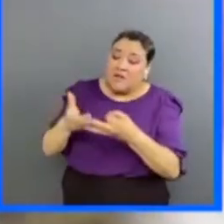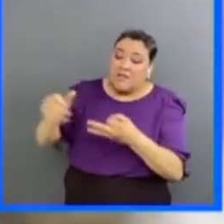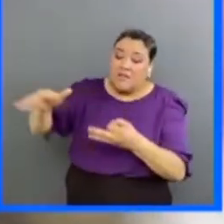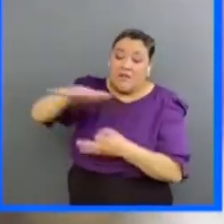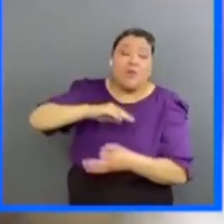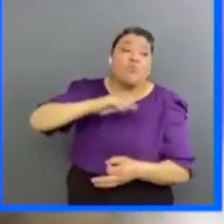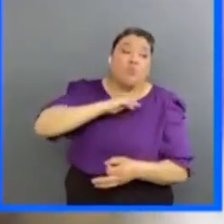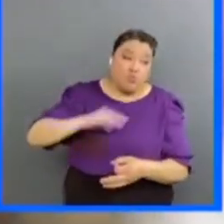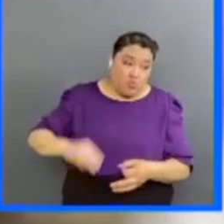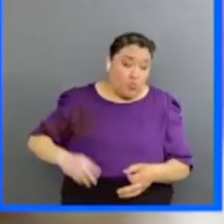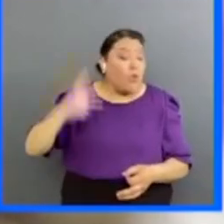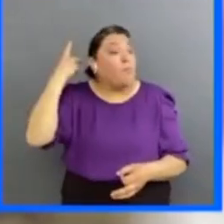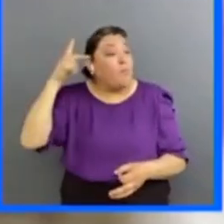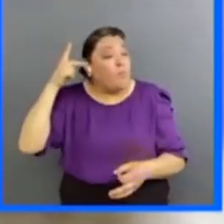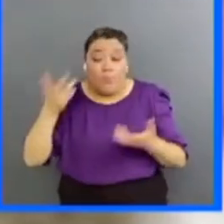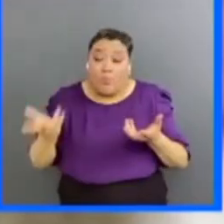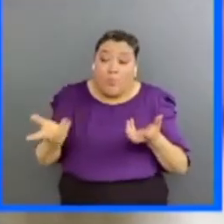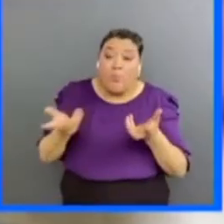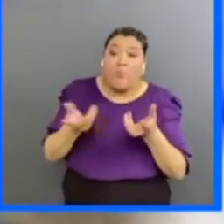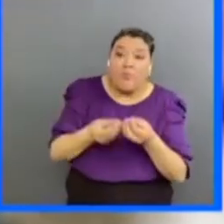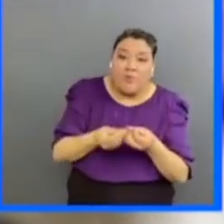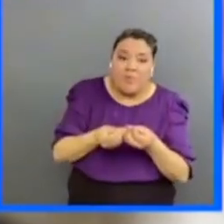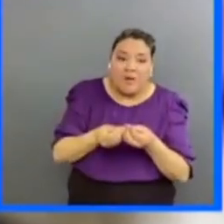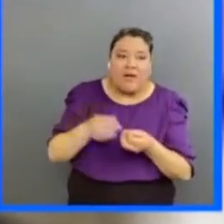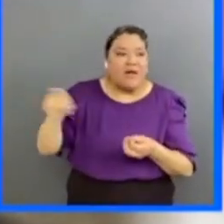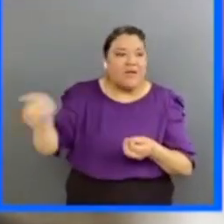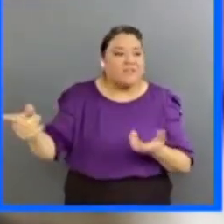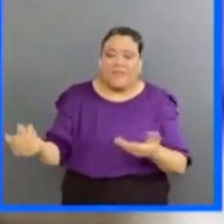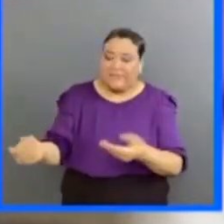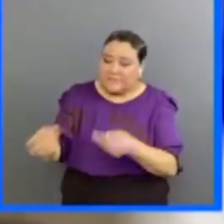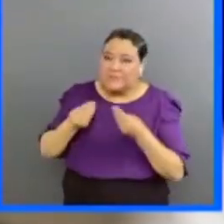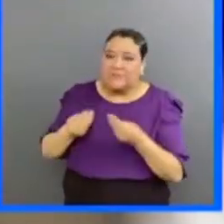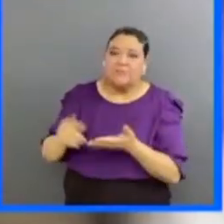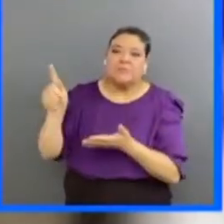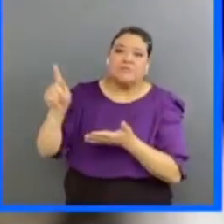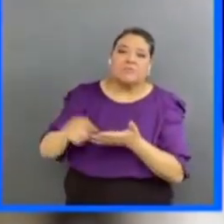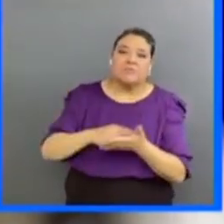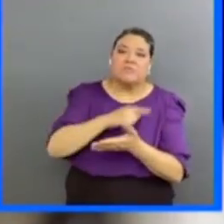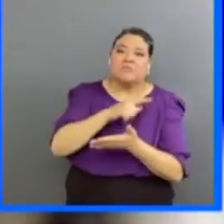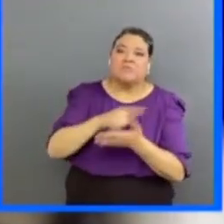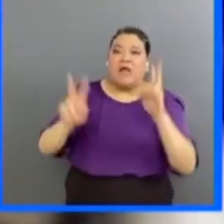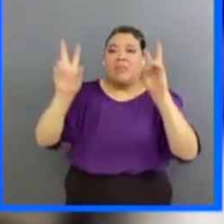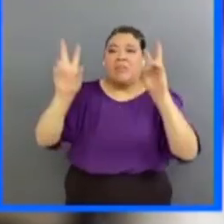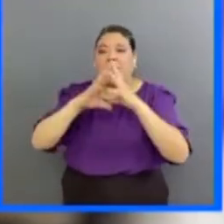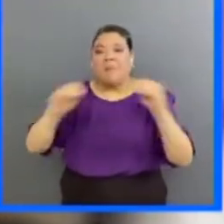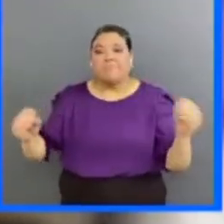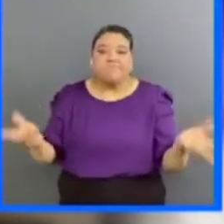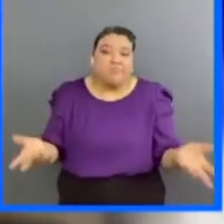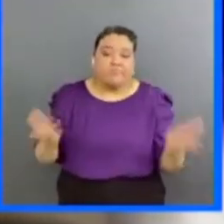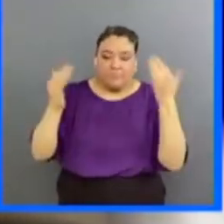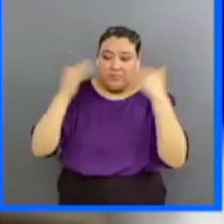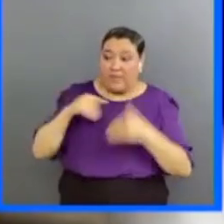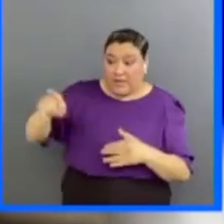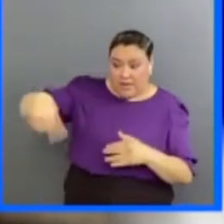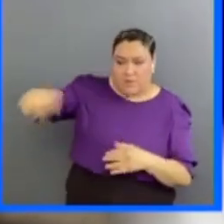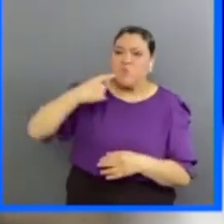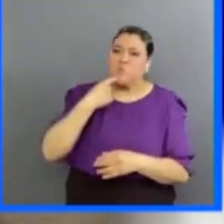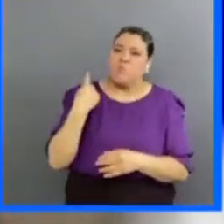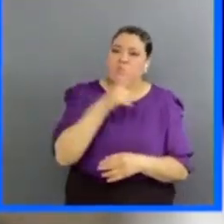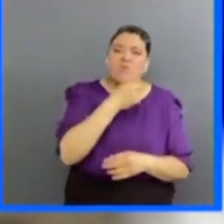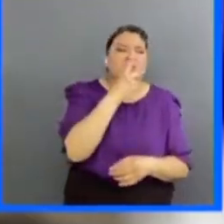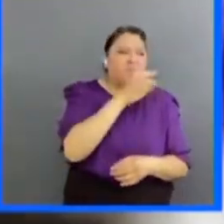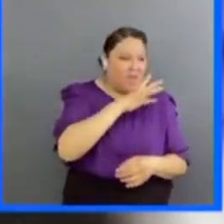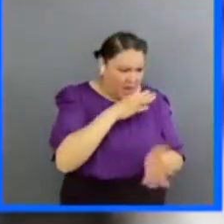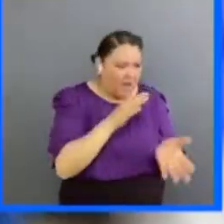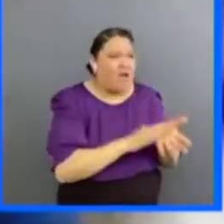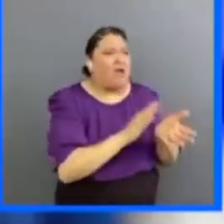Puebla. Así, la demanda fue desechada por quedar sin materia. Por su parte, los quejosos aseguran contar con un decreto